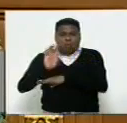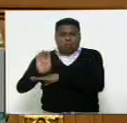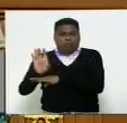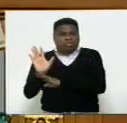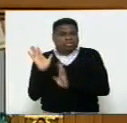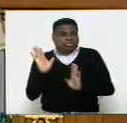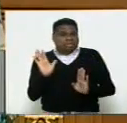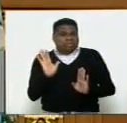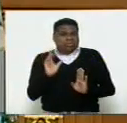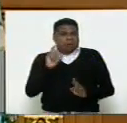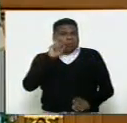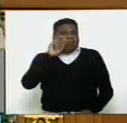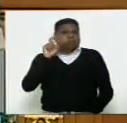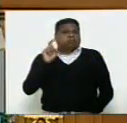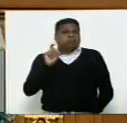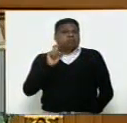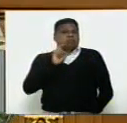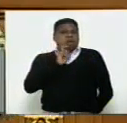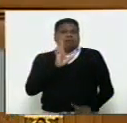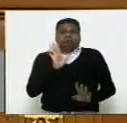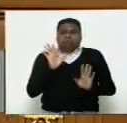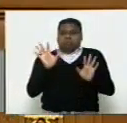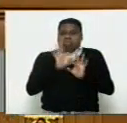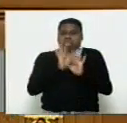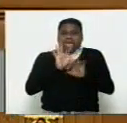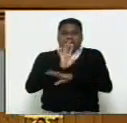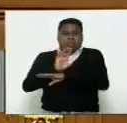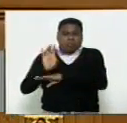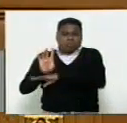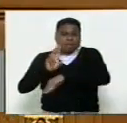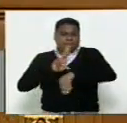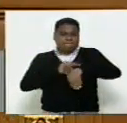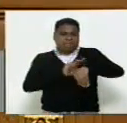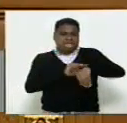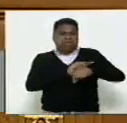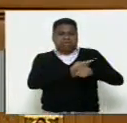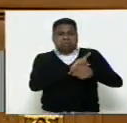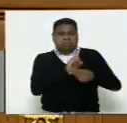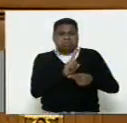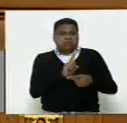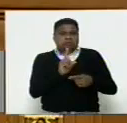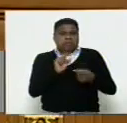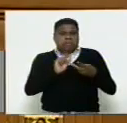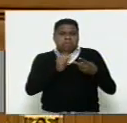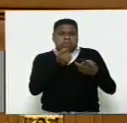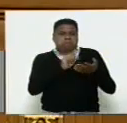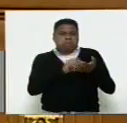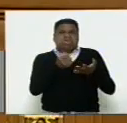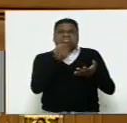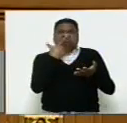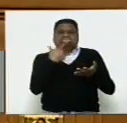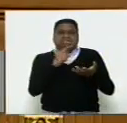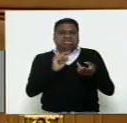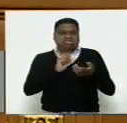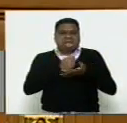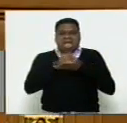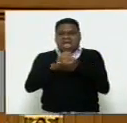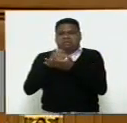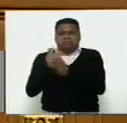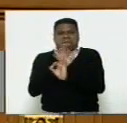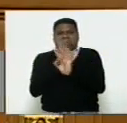la gestación, es decir, no tenían asistencia.